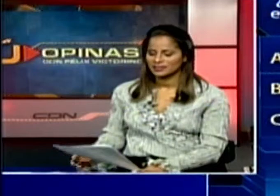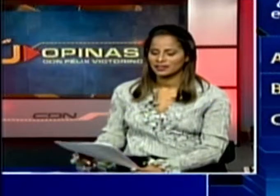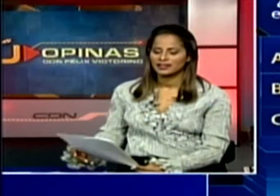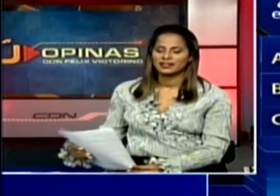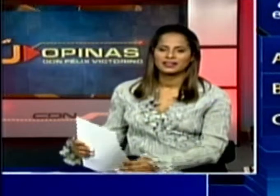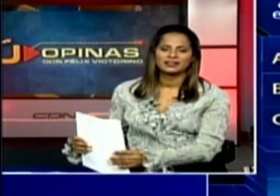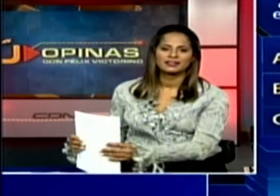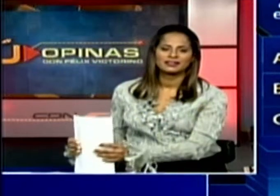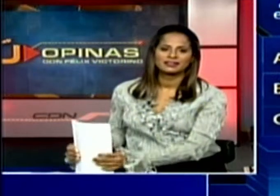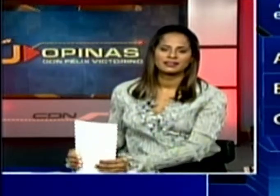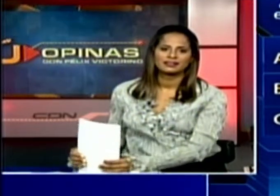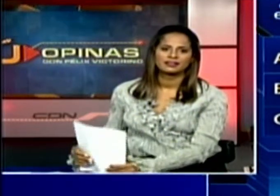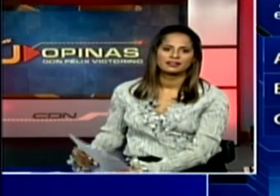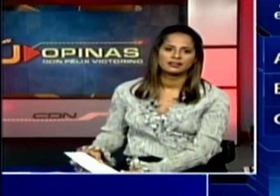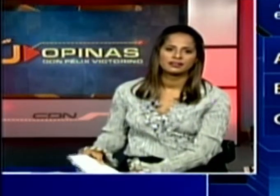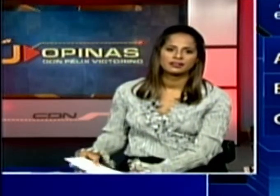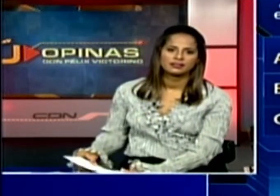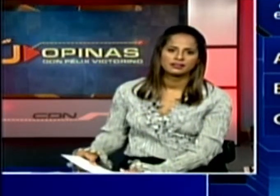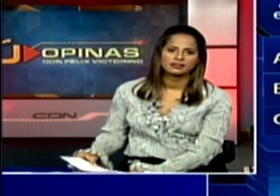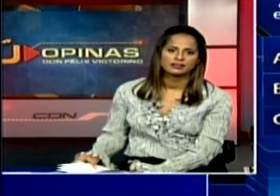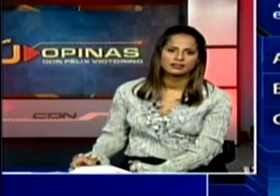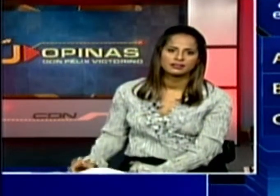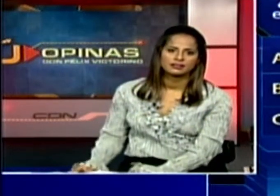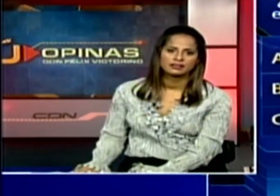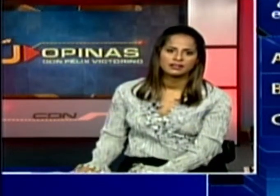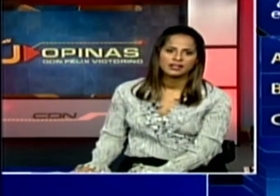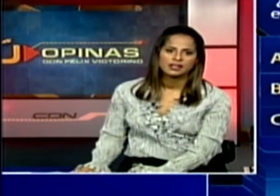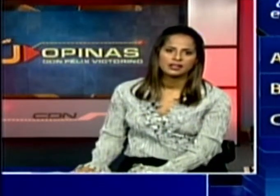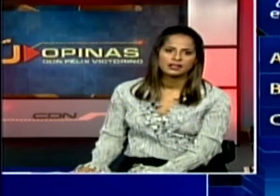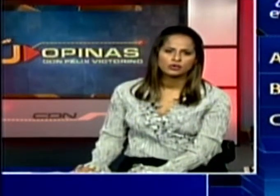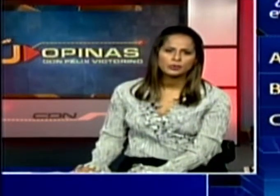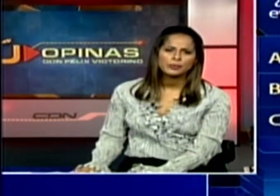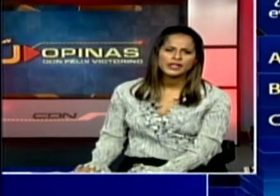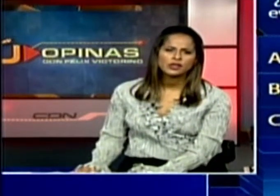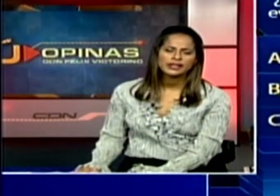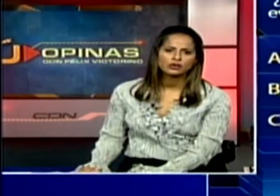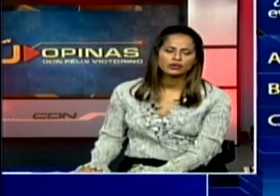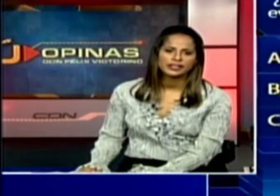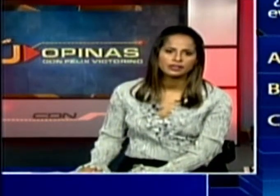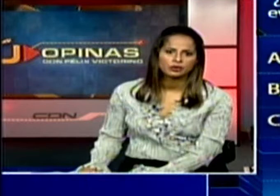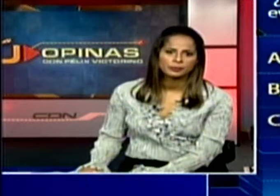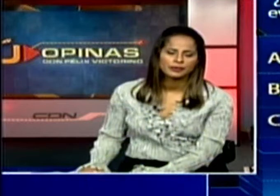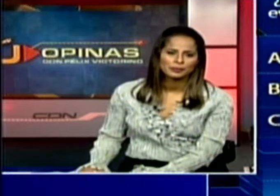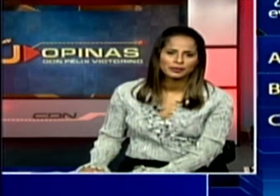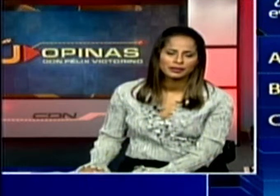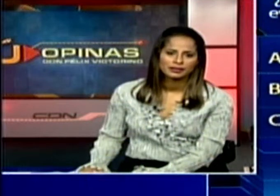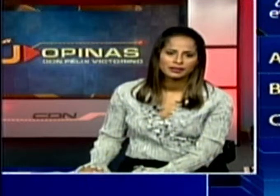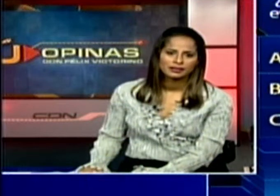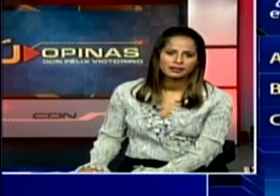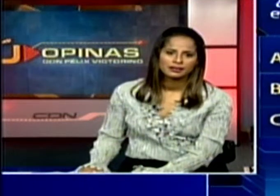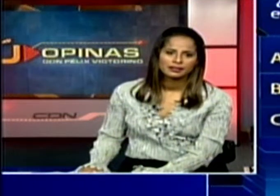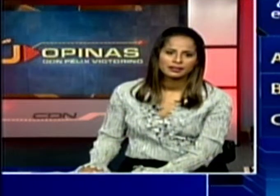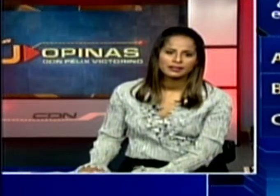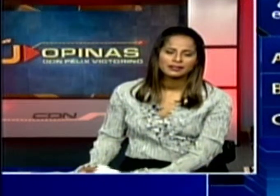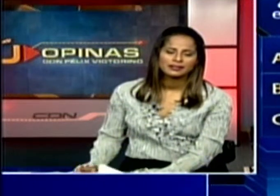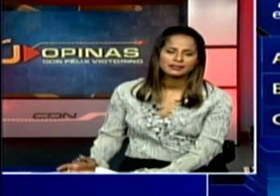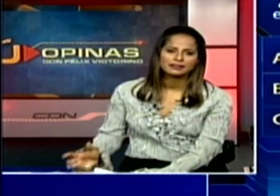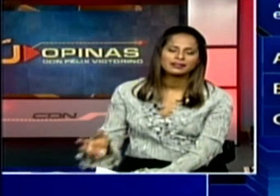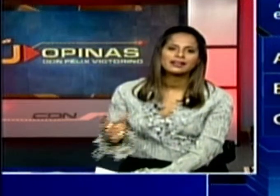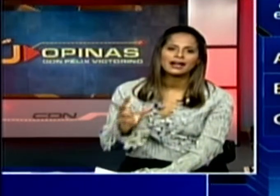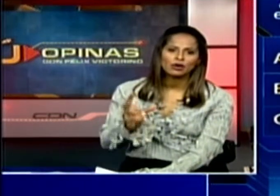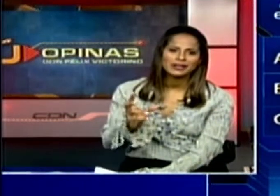Sí, le hablo a René de Núñez de Sabana Perdida. Sube un poquito el retorno, director, por favor.